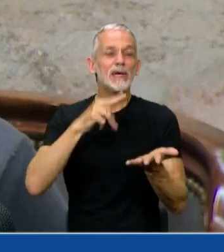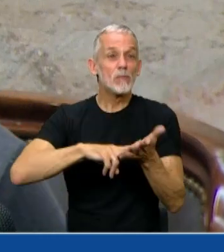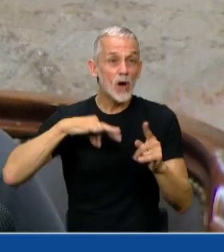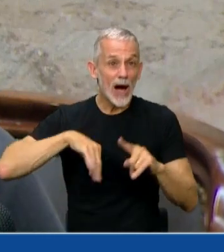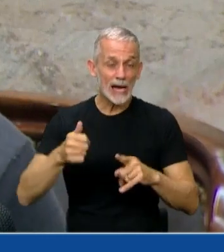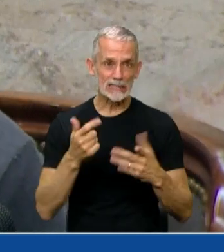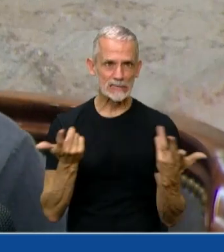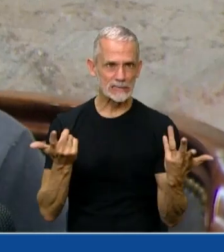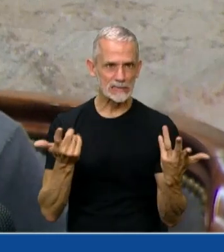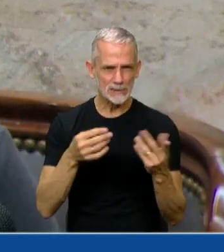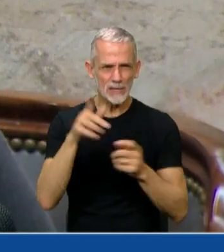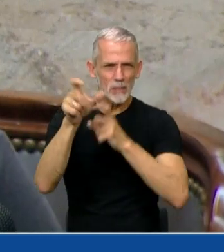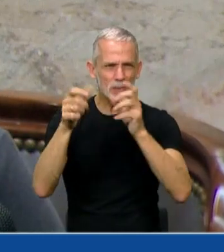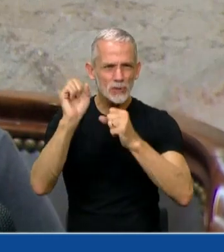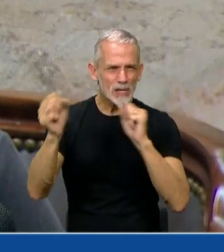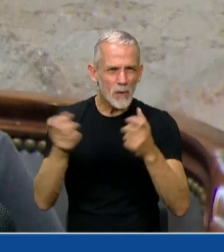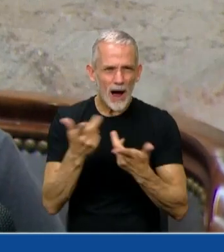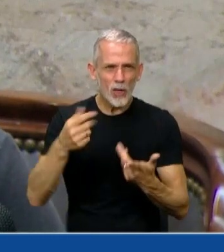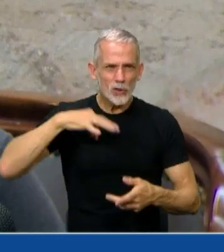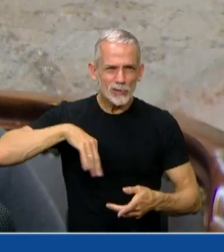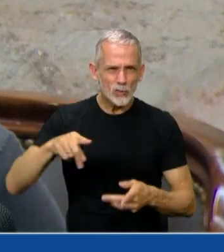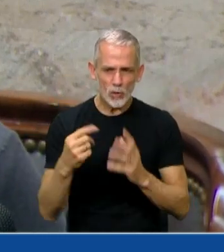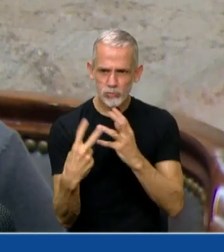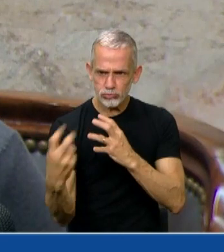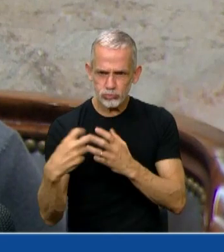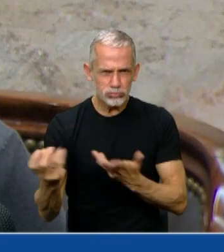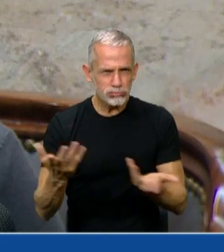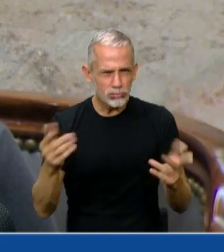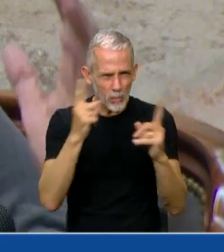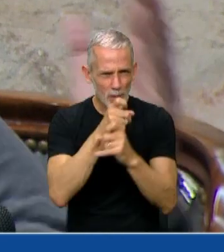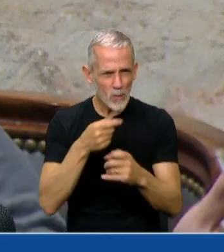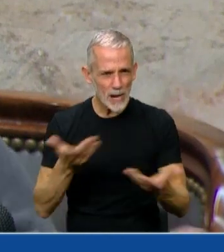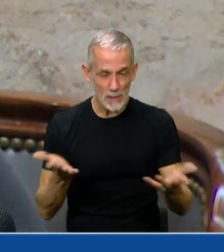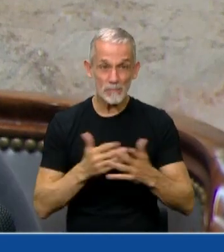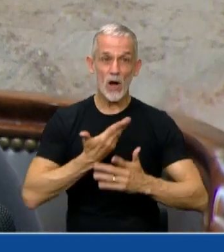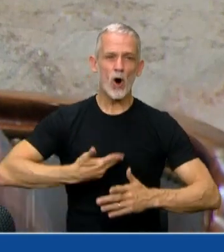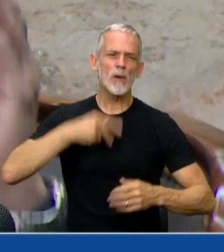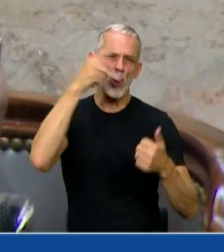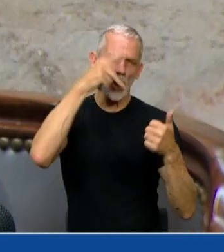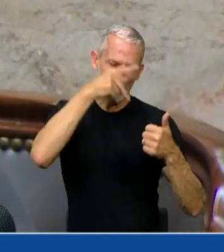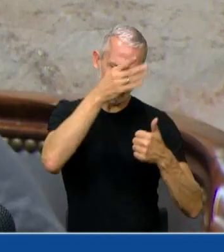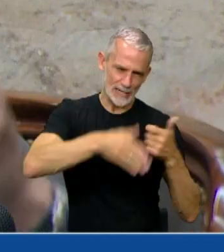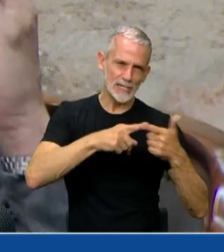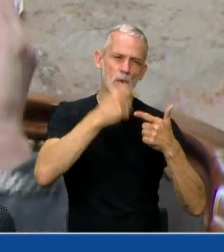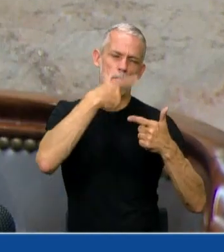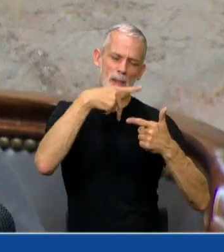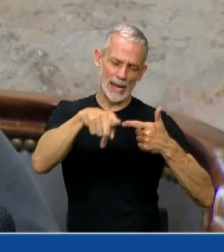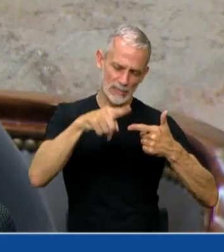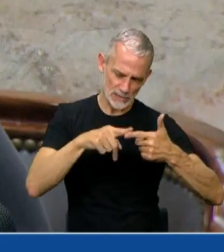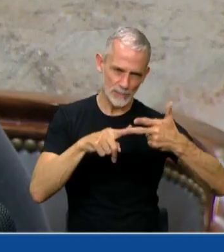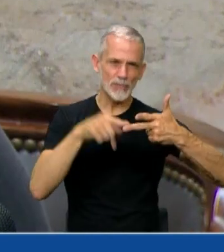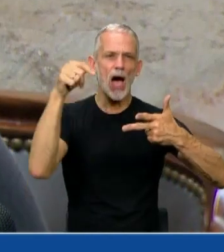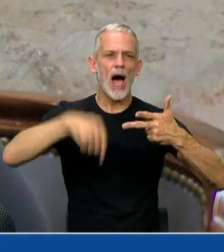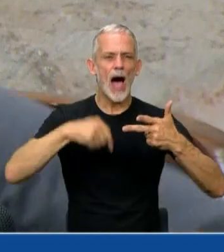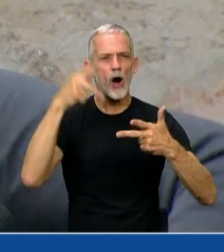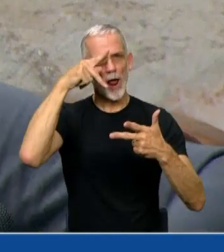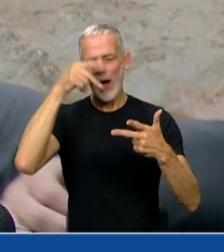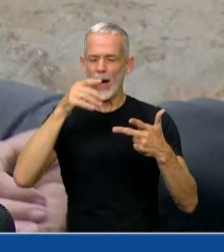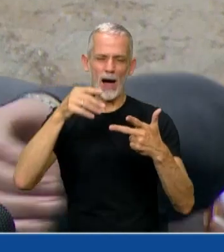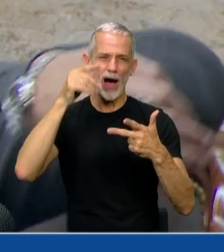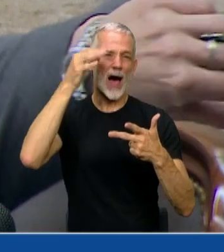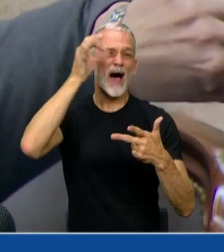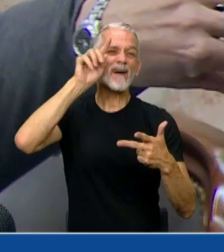verdadero problema para trabajadoras y trabajadores. El gobierno kirchnerista, el macrista, ahora el de Alberto